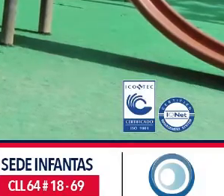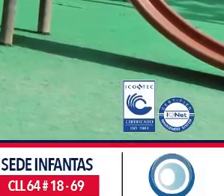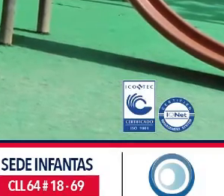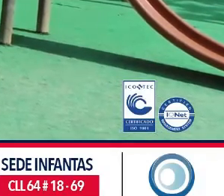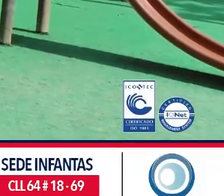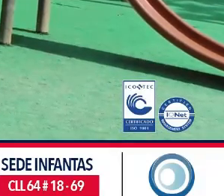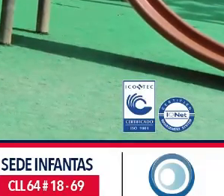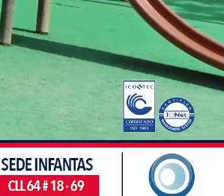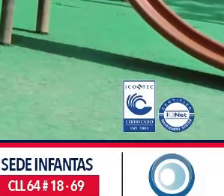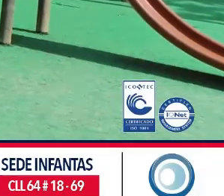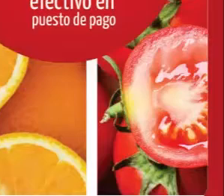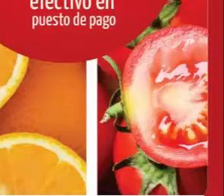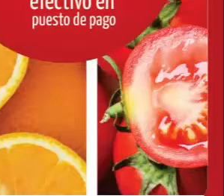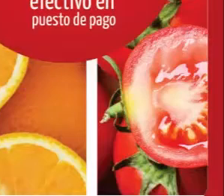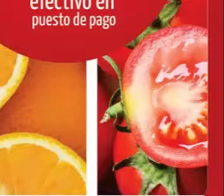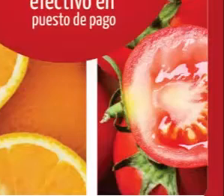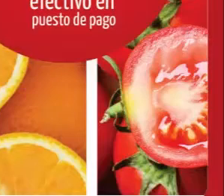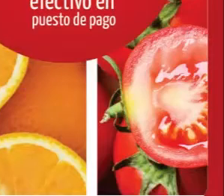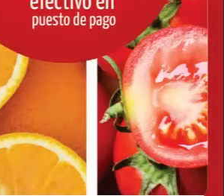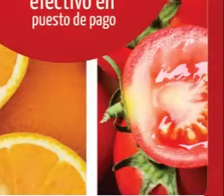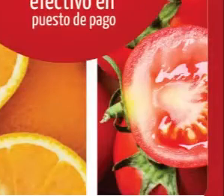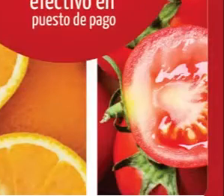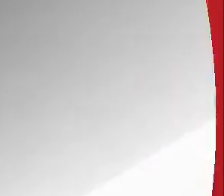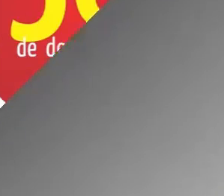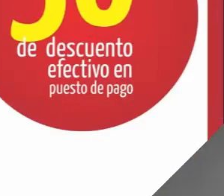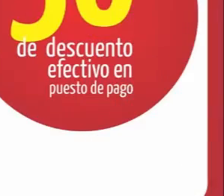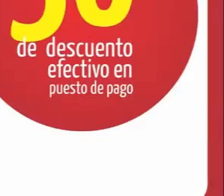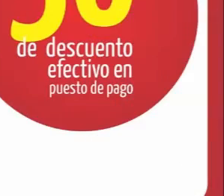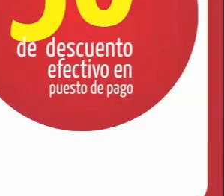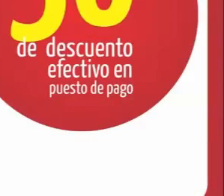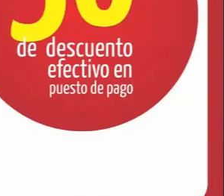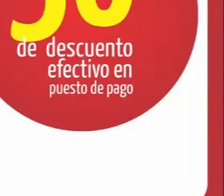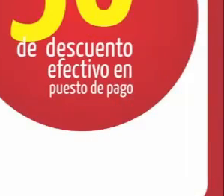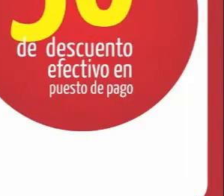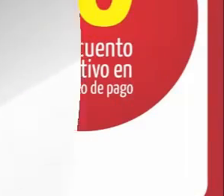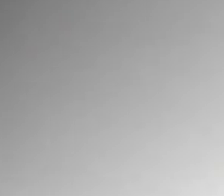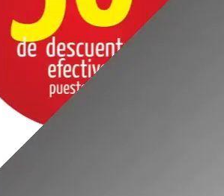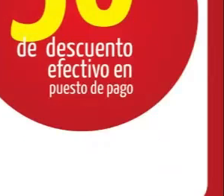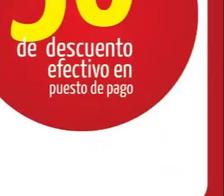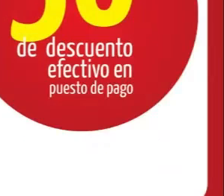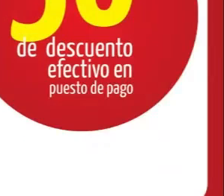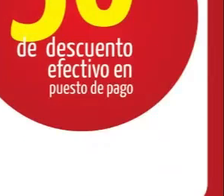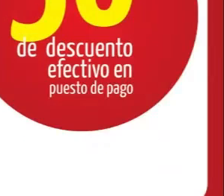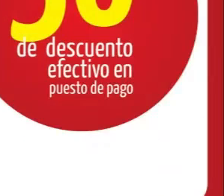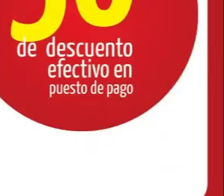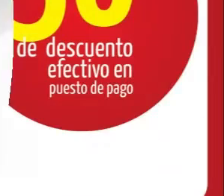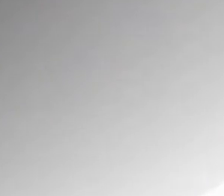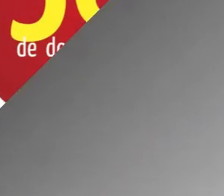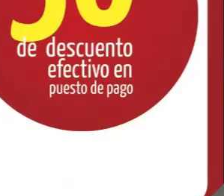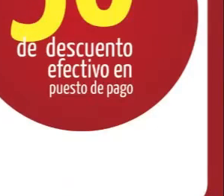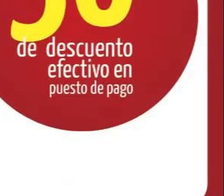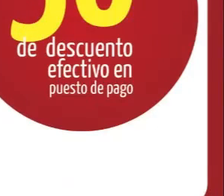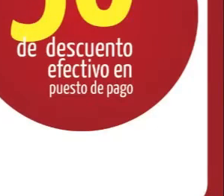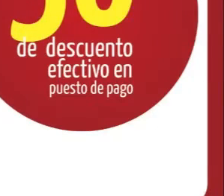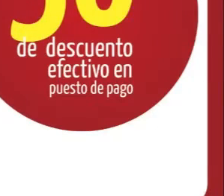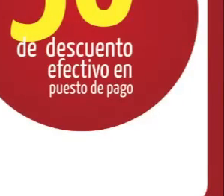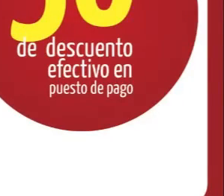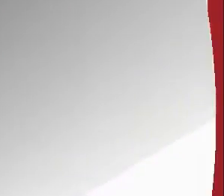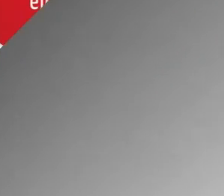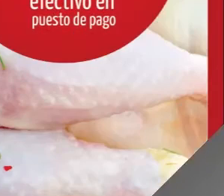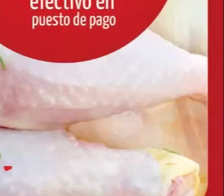603-1002. Días sensacionales más por menos. Sábado 19 y domingo 20 de noviembre. Con